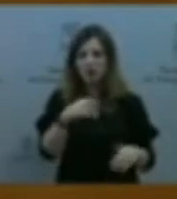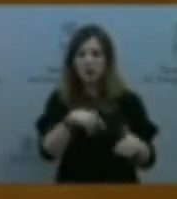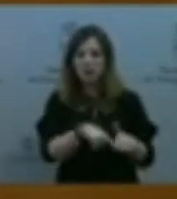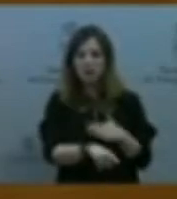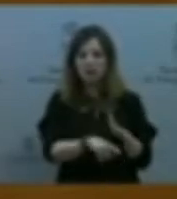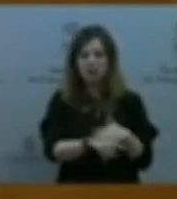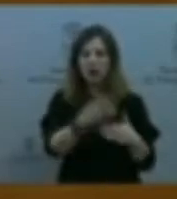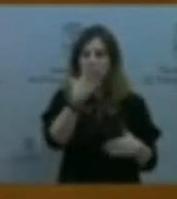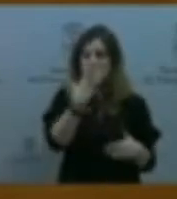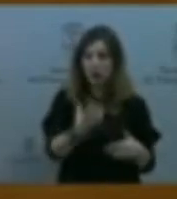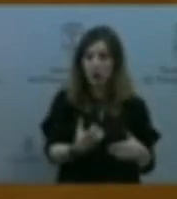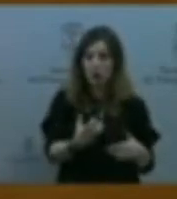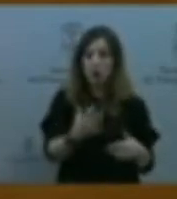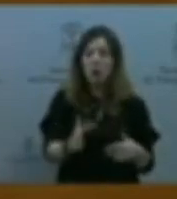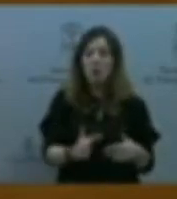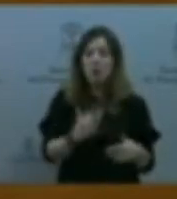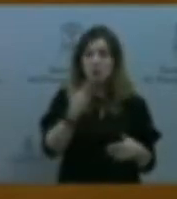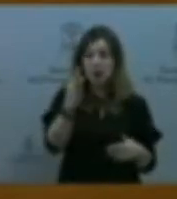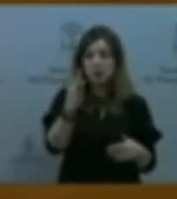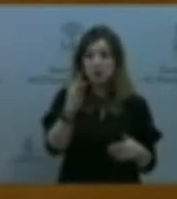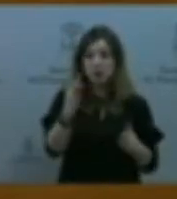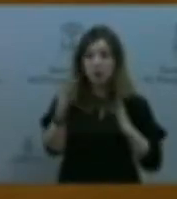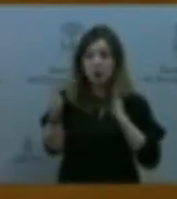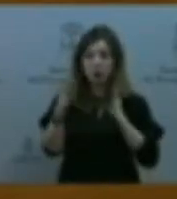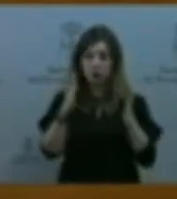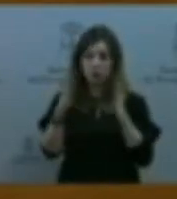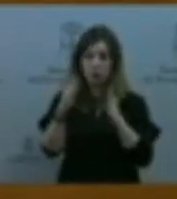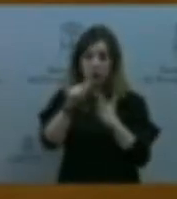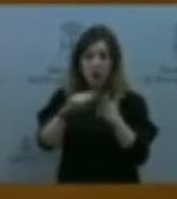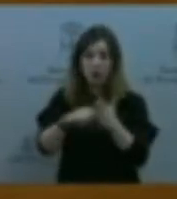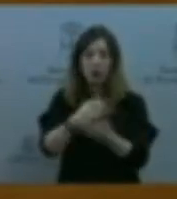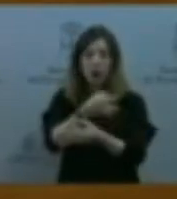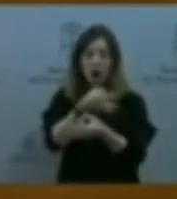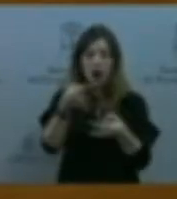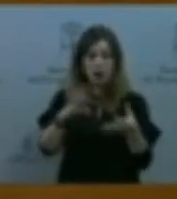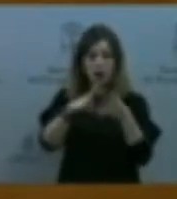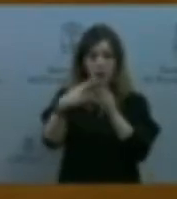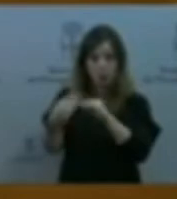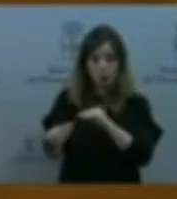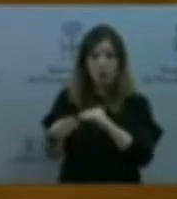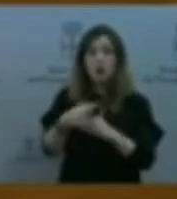y un calendario adecuado podamos estar en condiciones de decirle a la gente